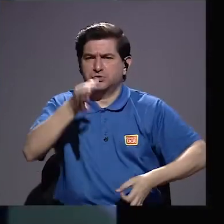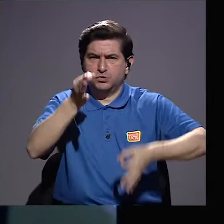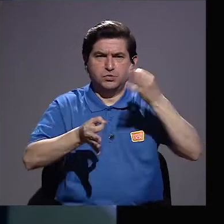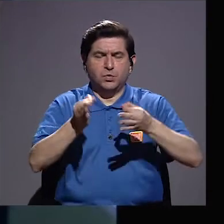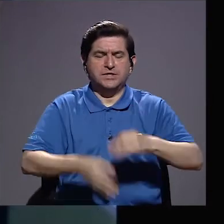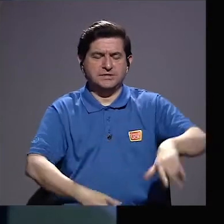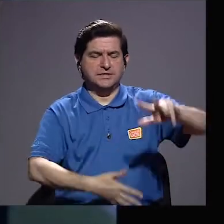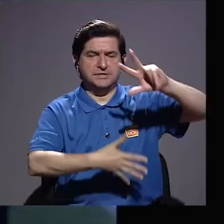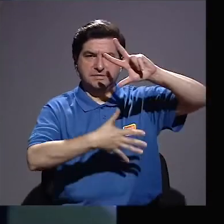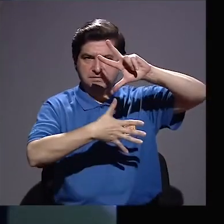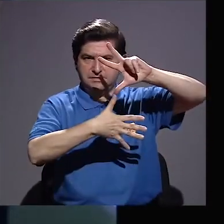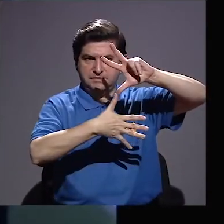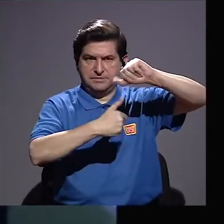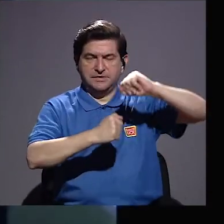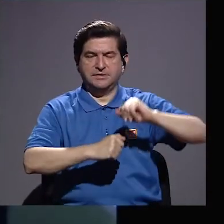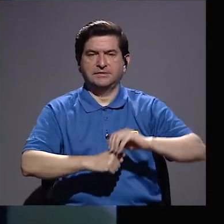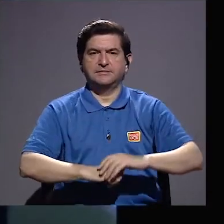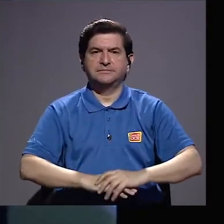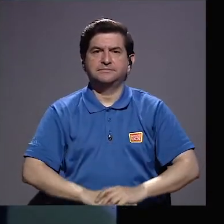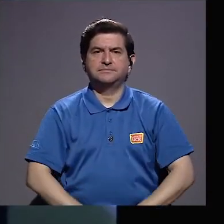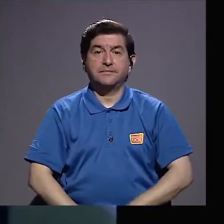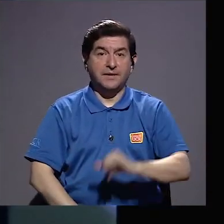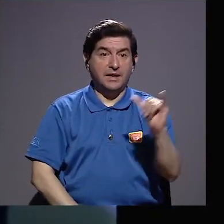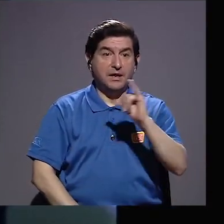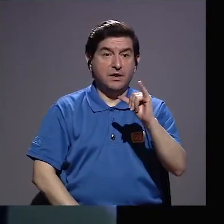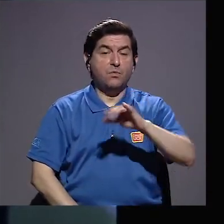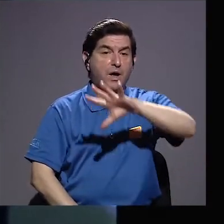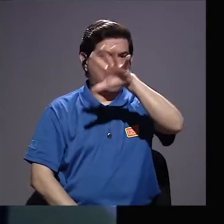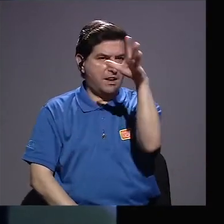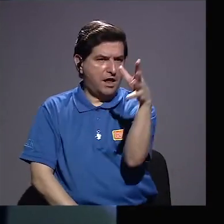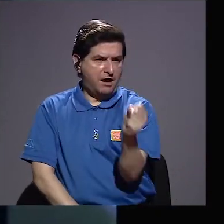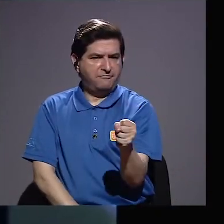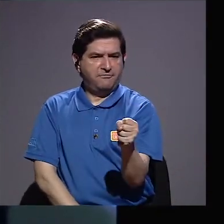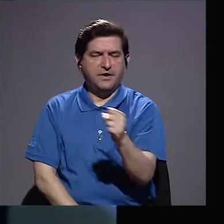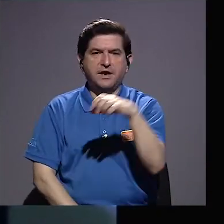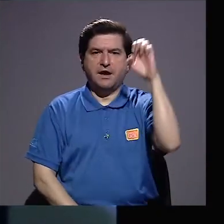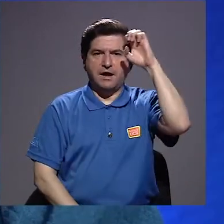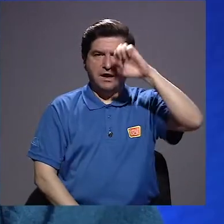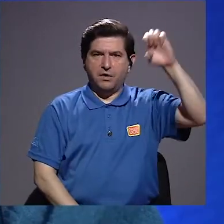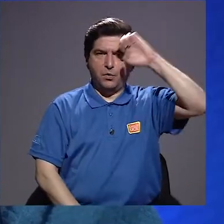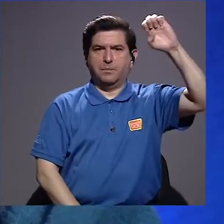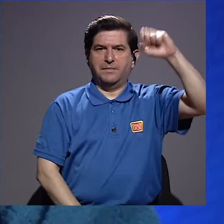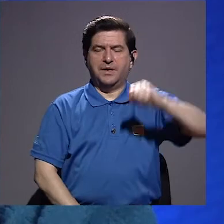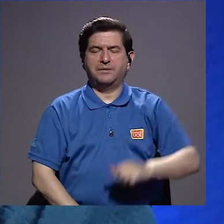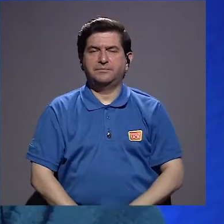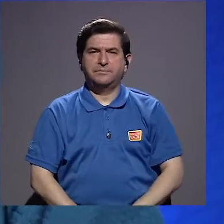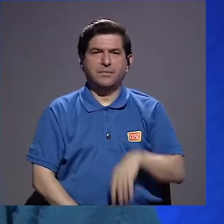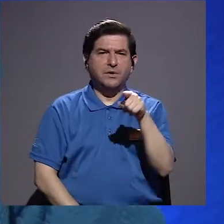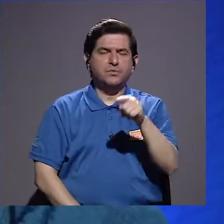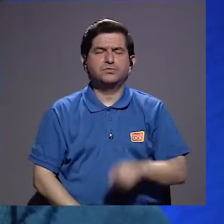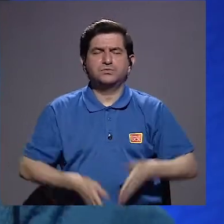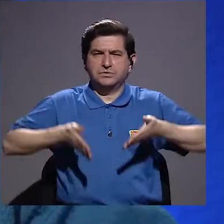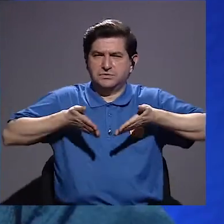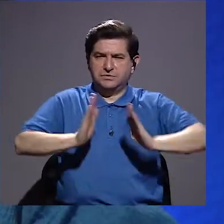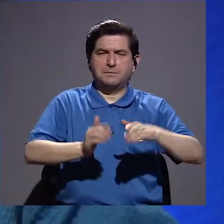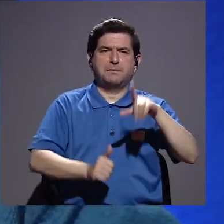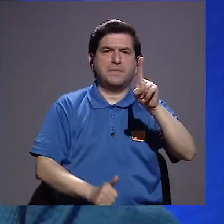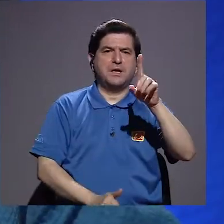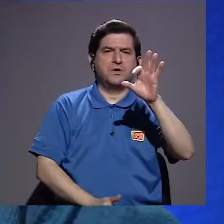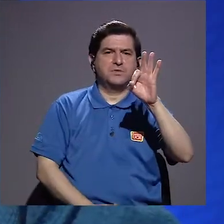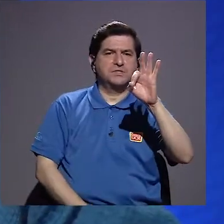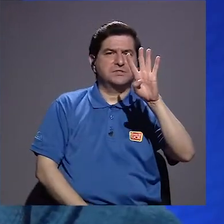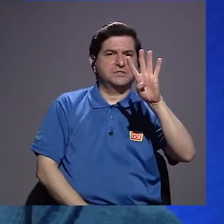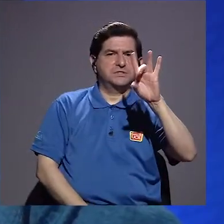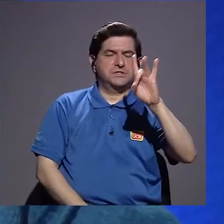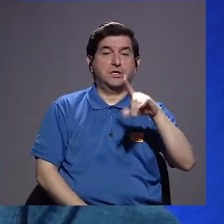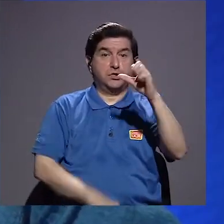América Latina y de África, y también en Europa. Usted nace en 1948,